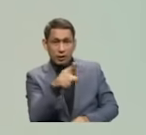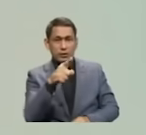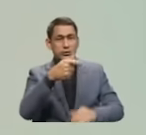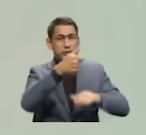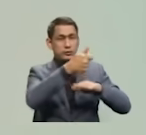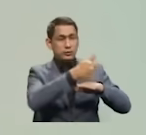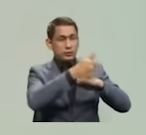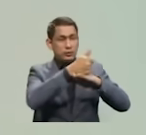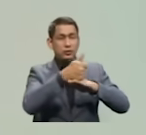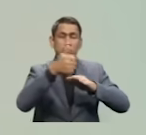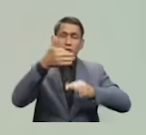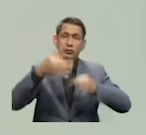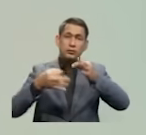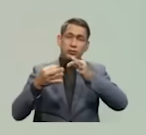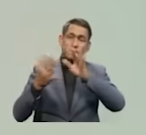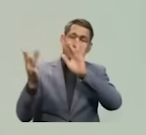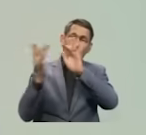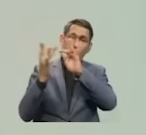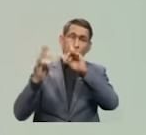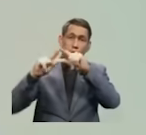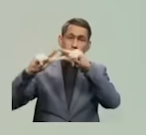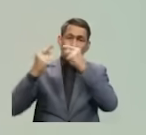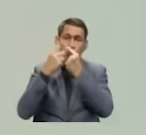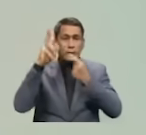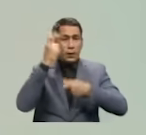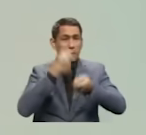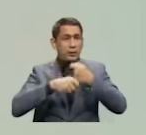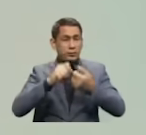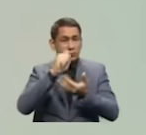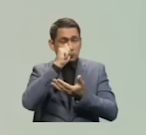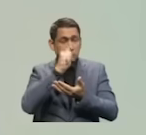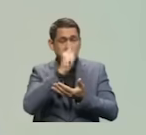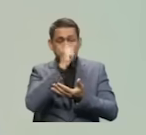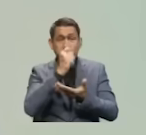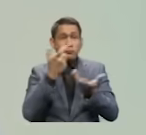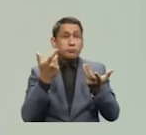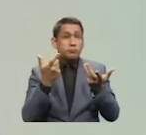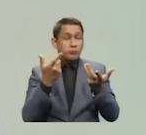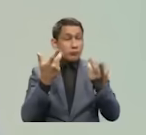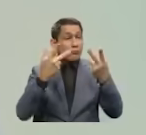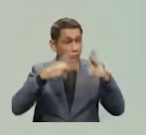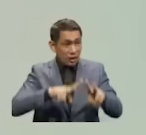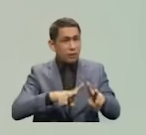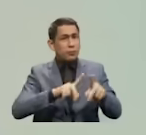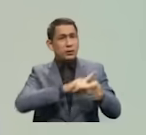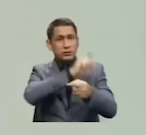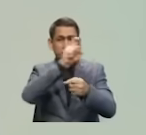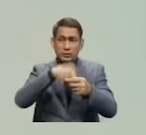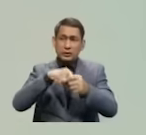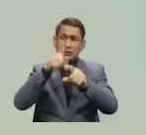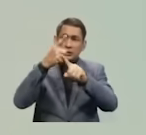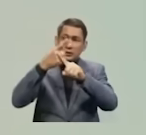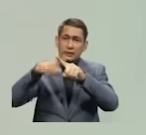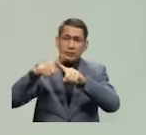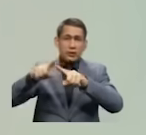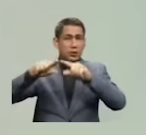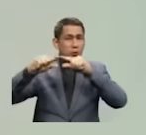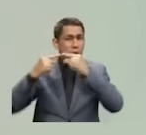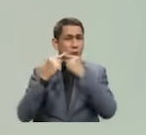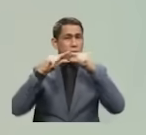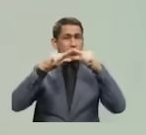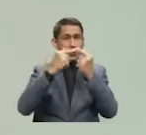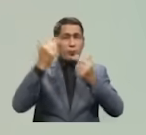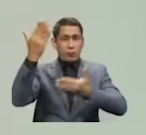sino que también está supeditada a distintos partidos políticos o tendencias políticas. ¿Qué